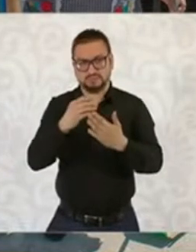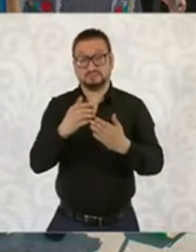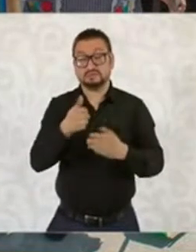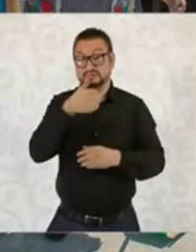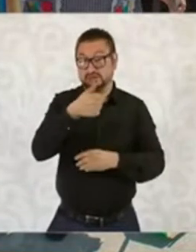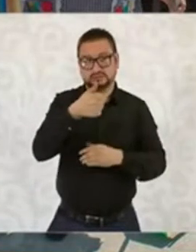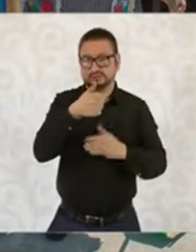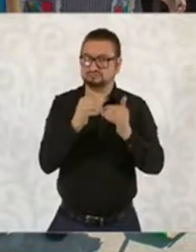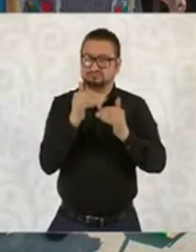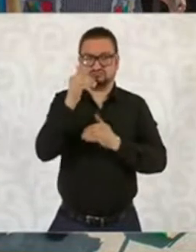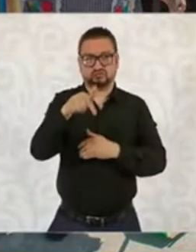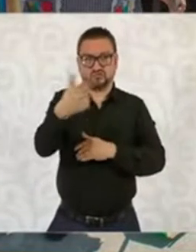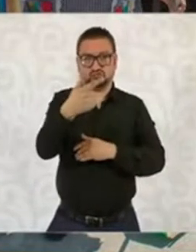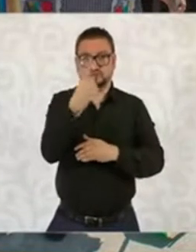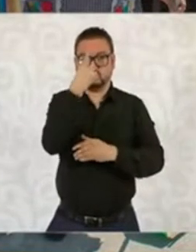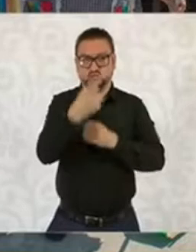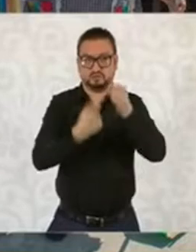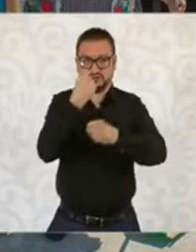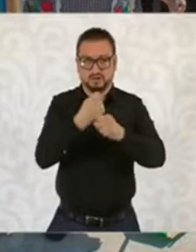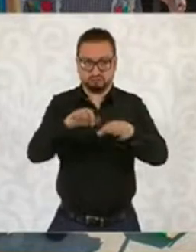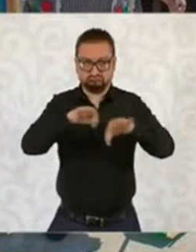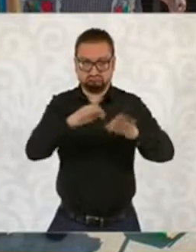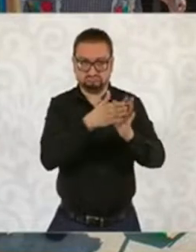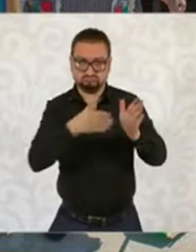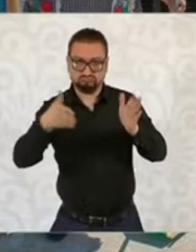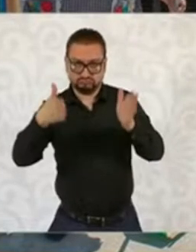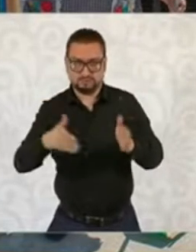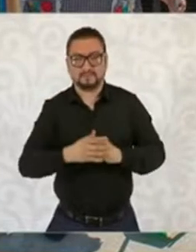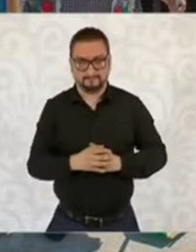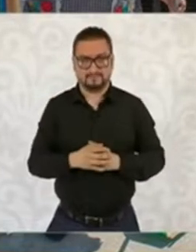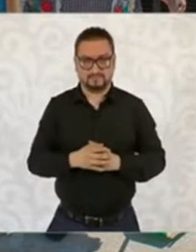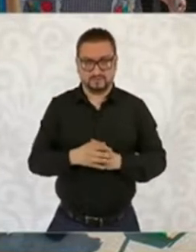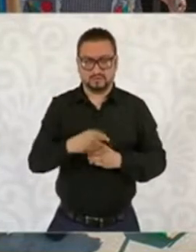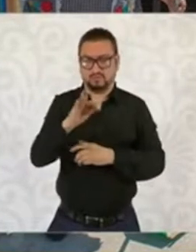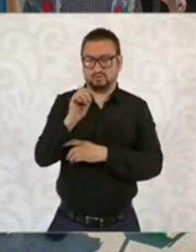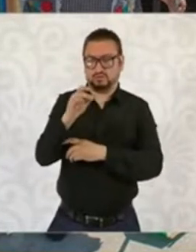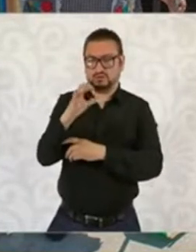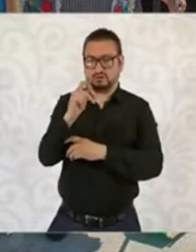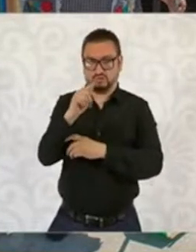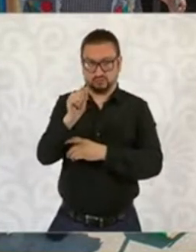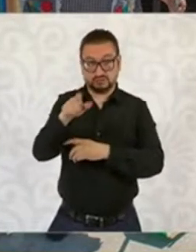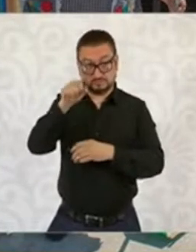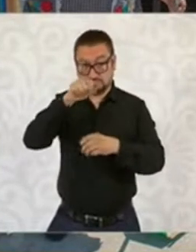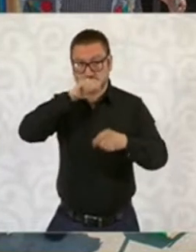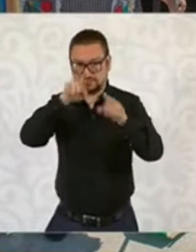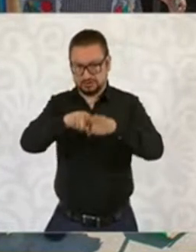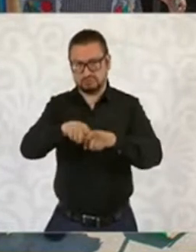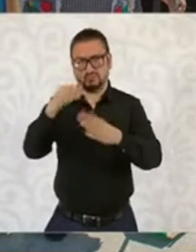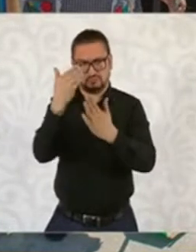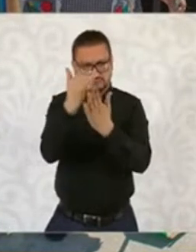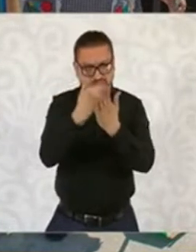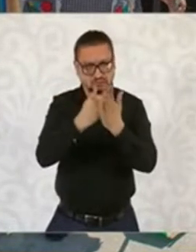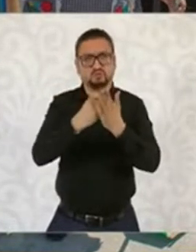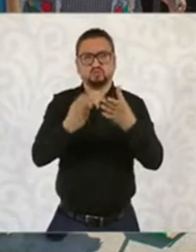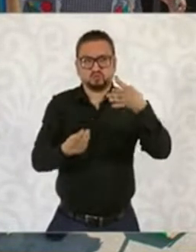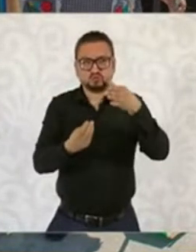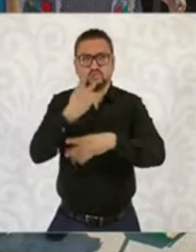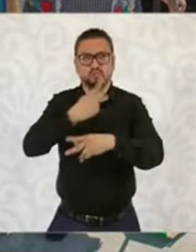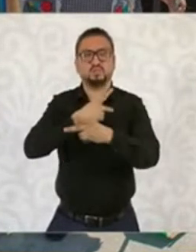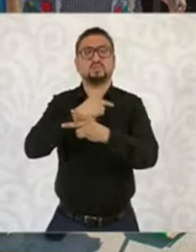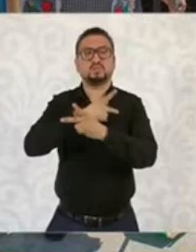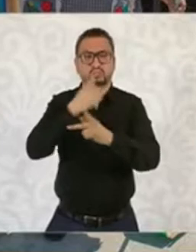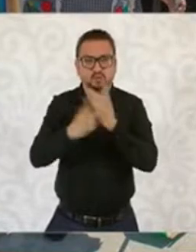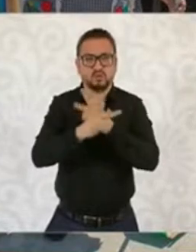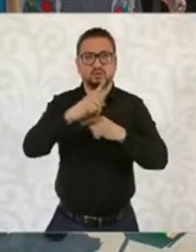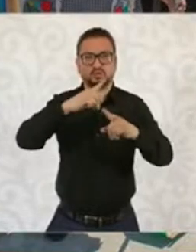12 en el primer año laboral. A través de Fonacot, del Infonacot, también se han diseñado nuevos productos para el